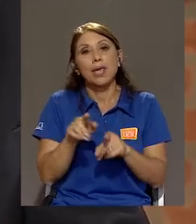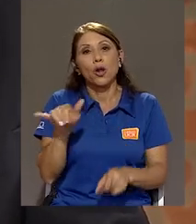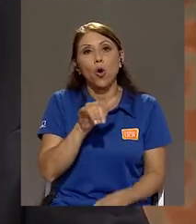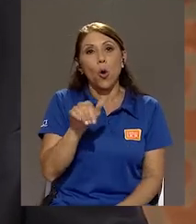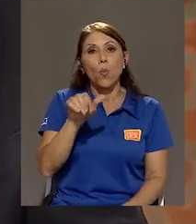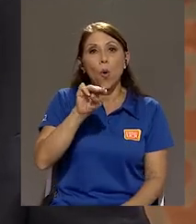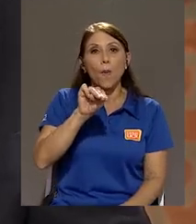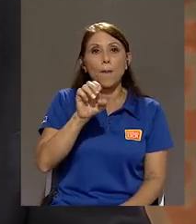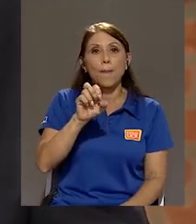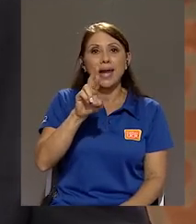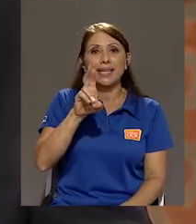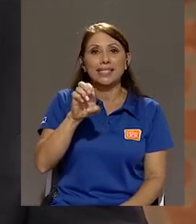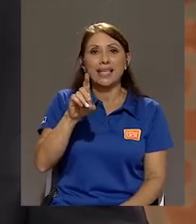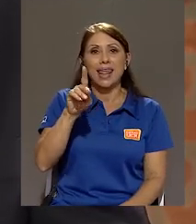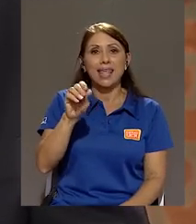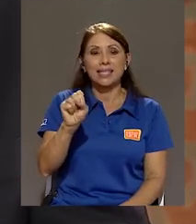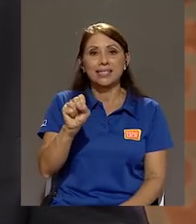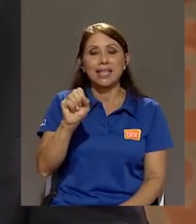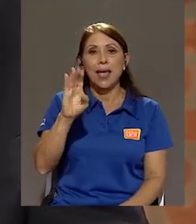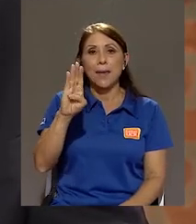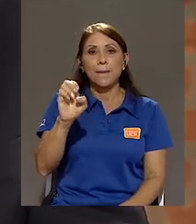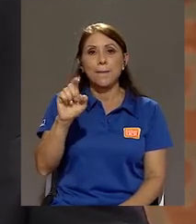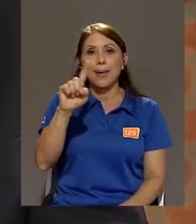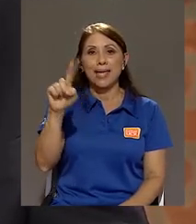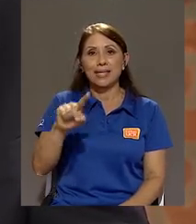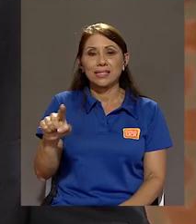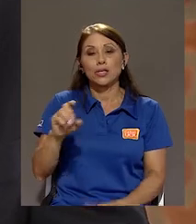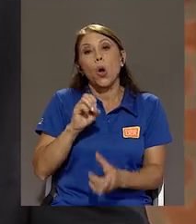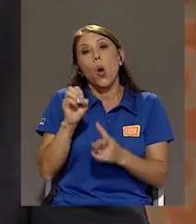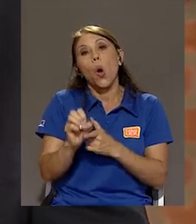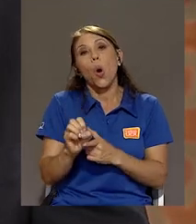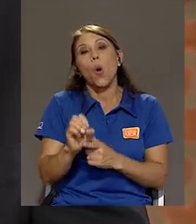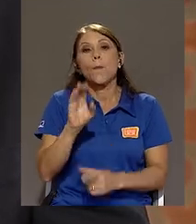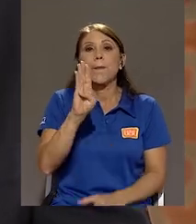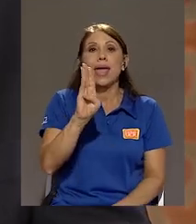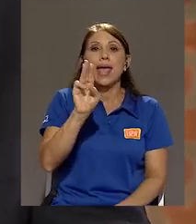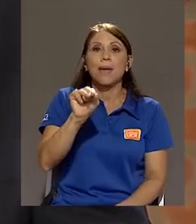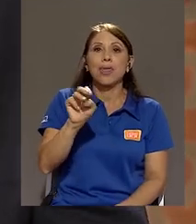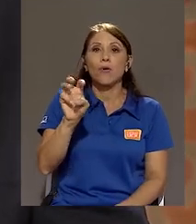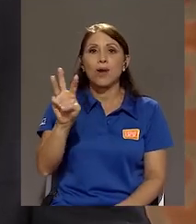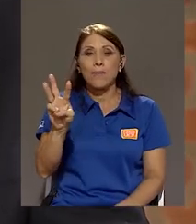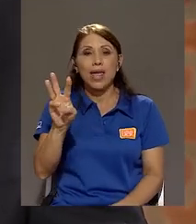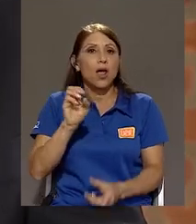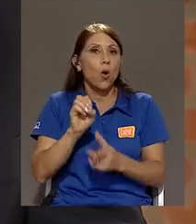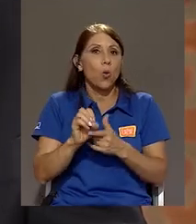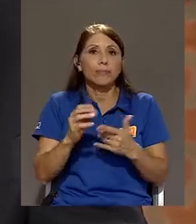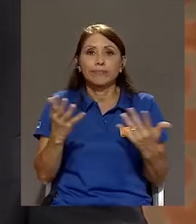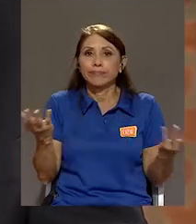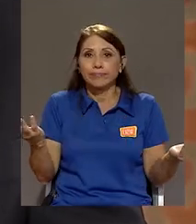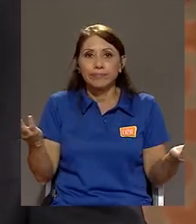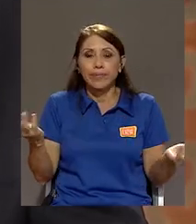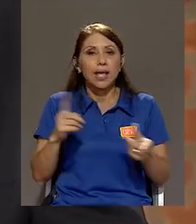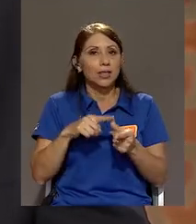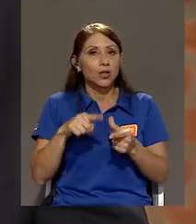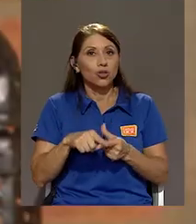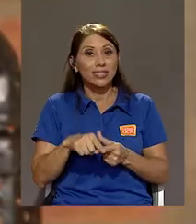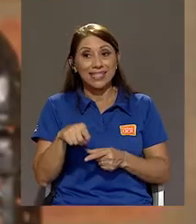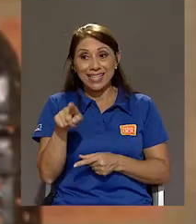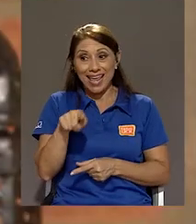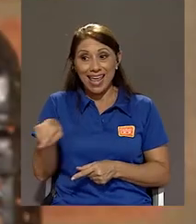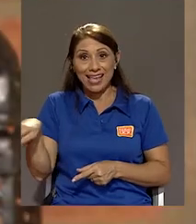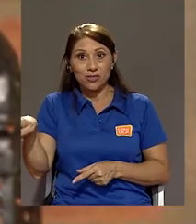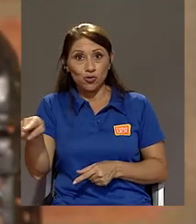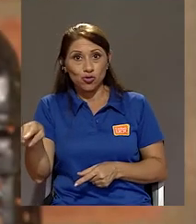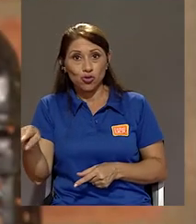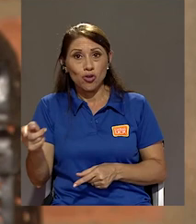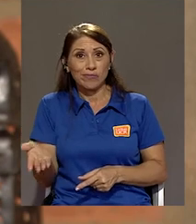Mercedes-Benz, o como un BMW o como algo. Y entonces esos